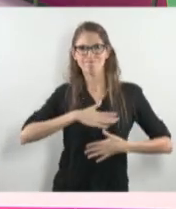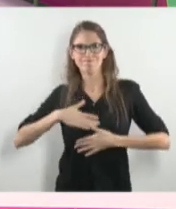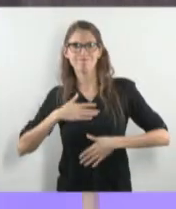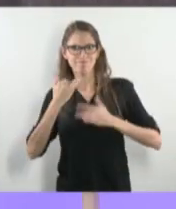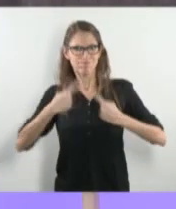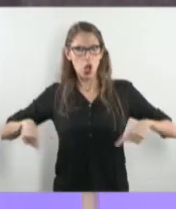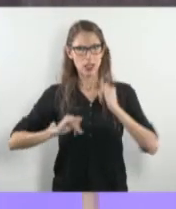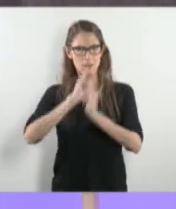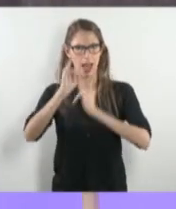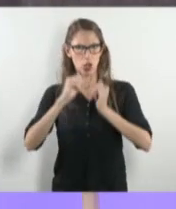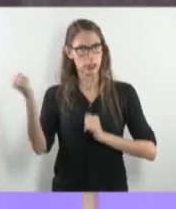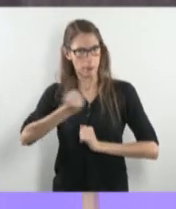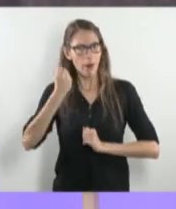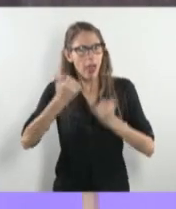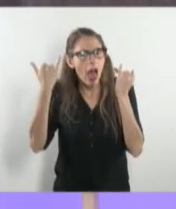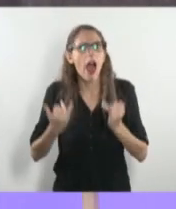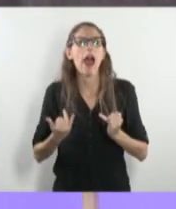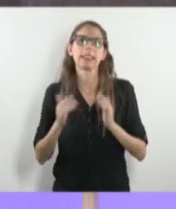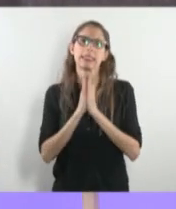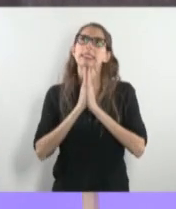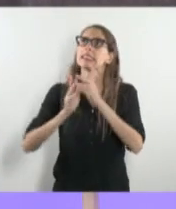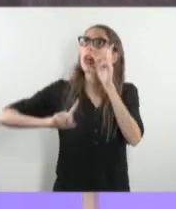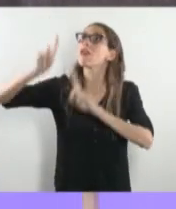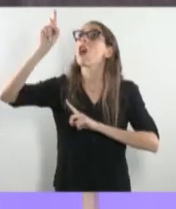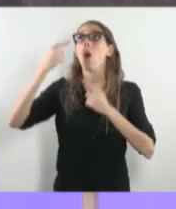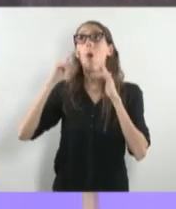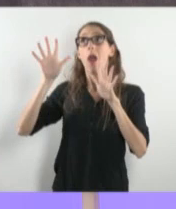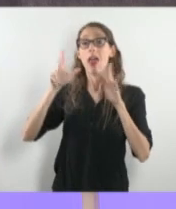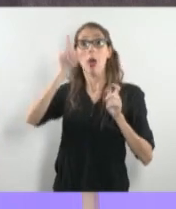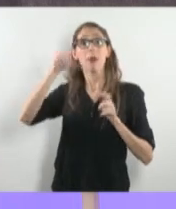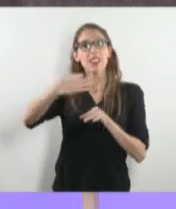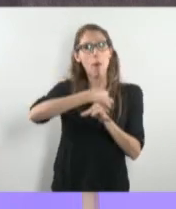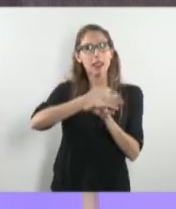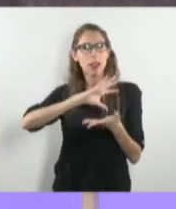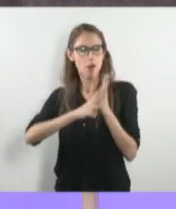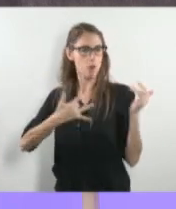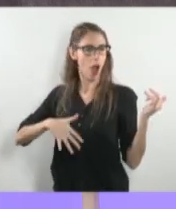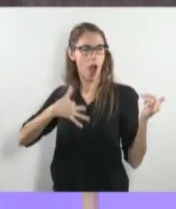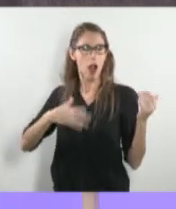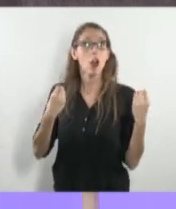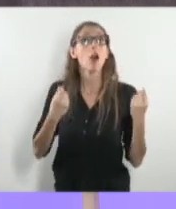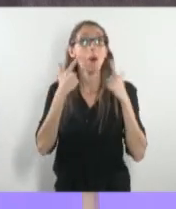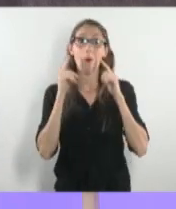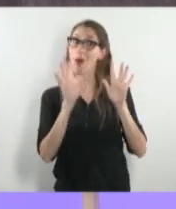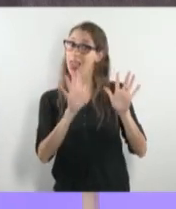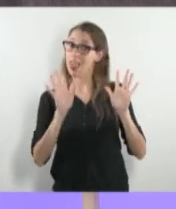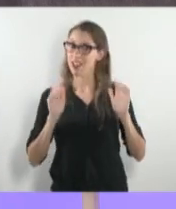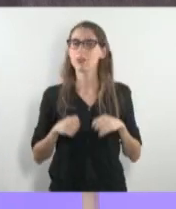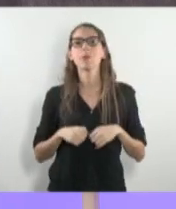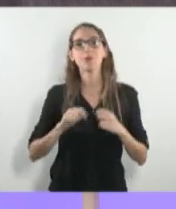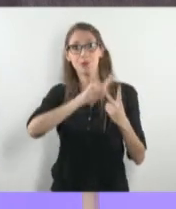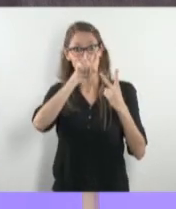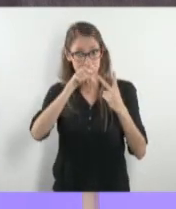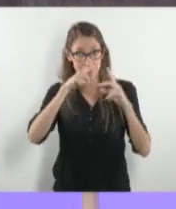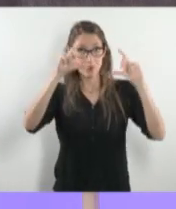calibre que Dios quiera que se libre el que me enseñó a templar. Y luego otra. He visto rodar la